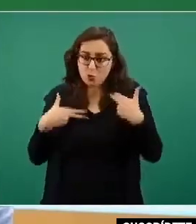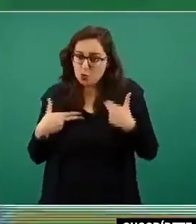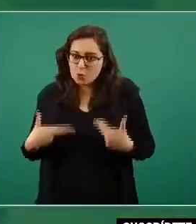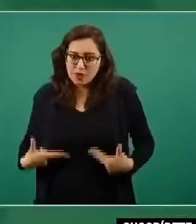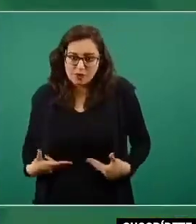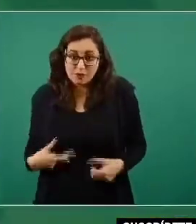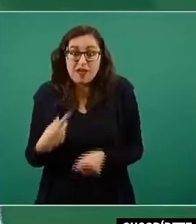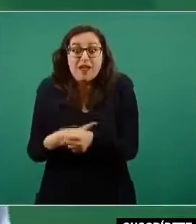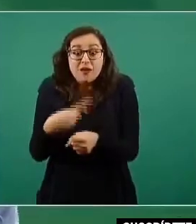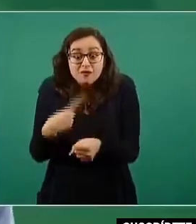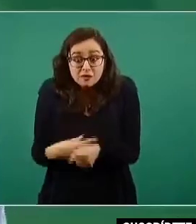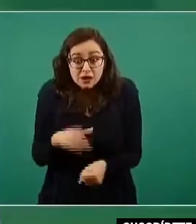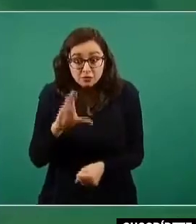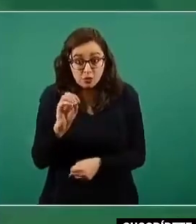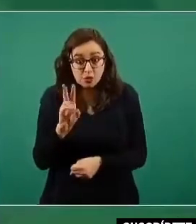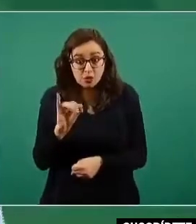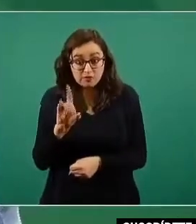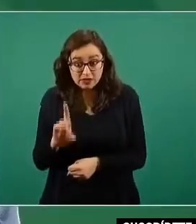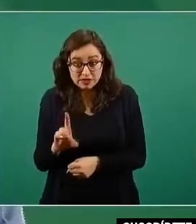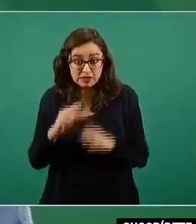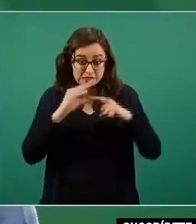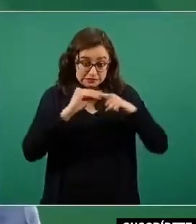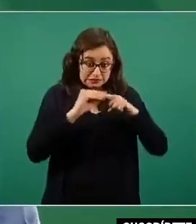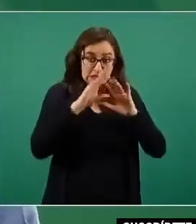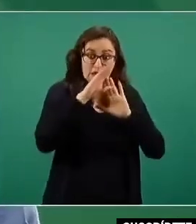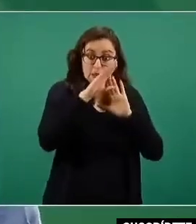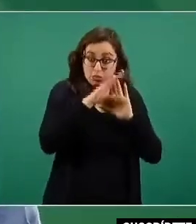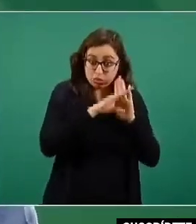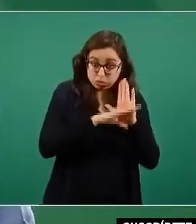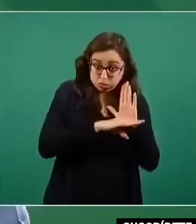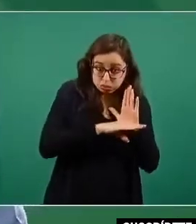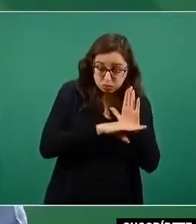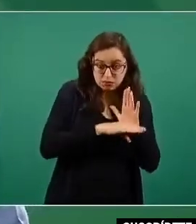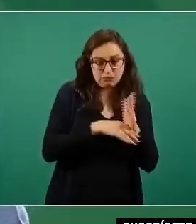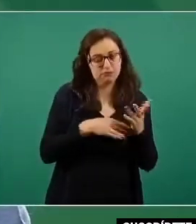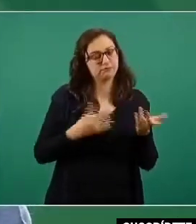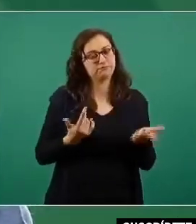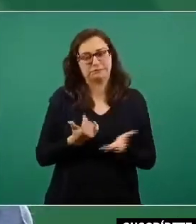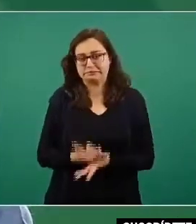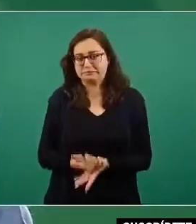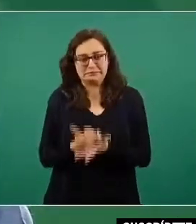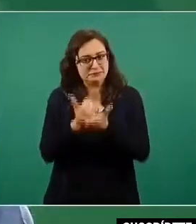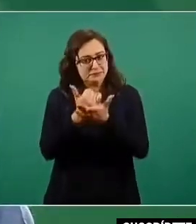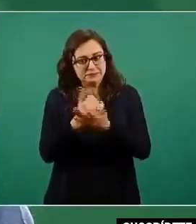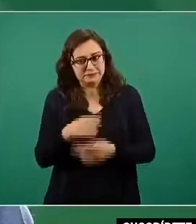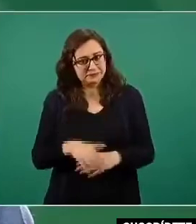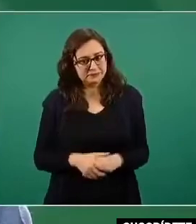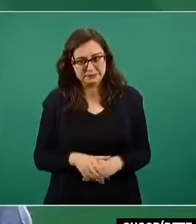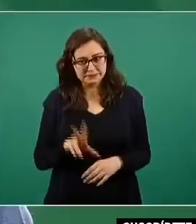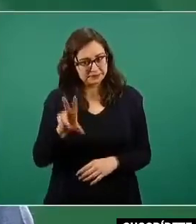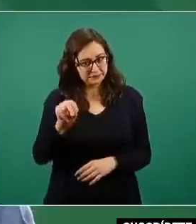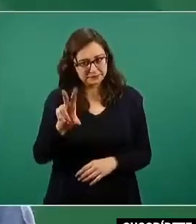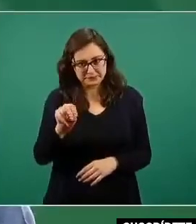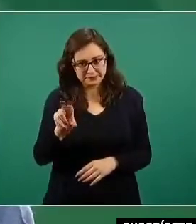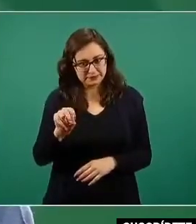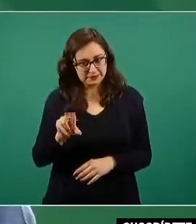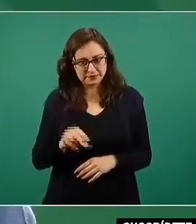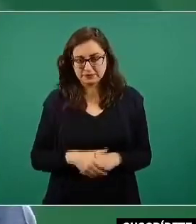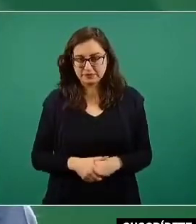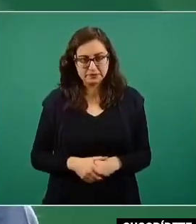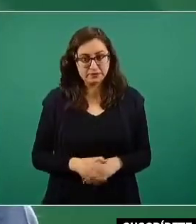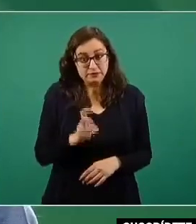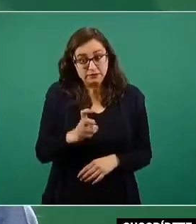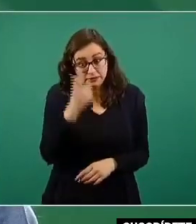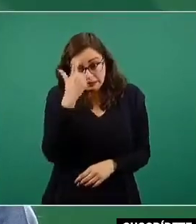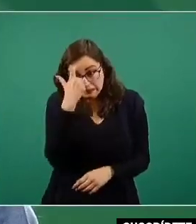de COVID, que ya está sufriendo un trastorno de oxigenación. Entonces, recomendamos no acudir a